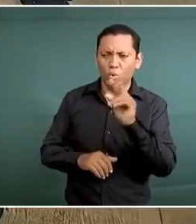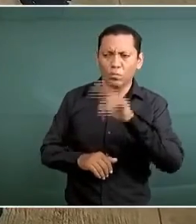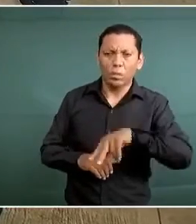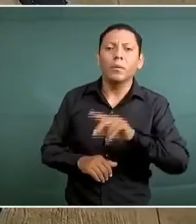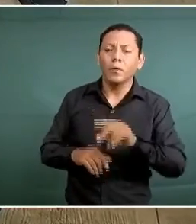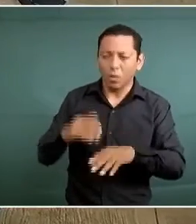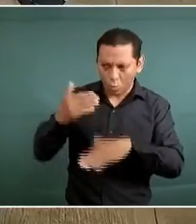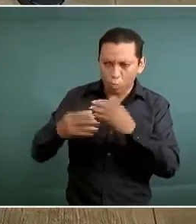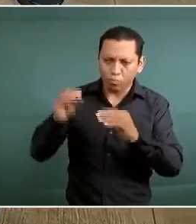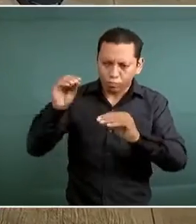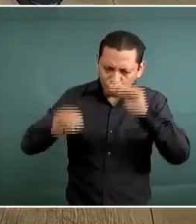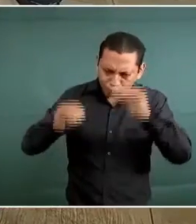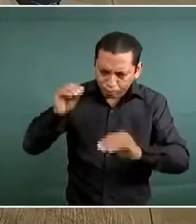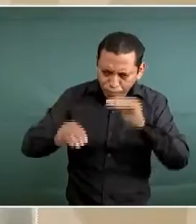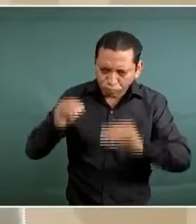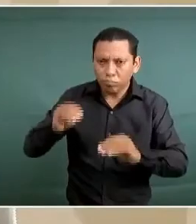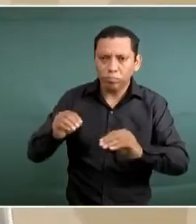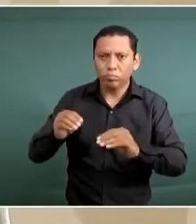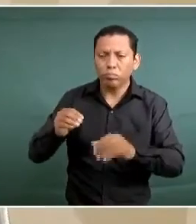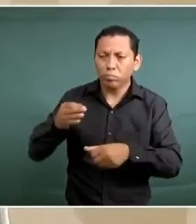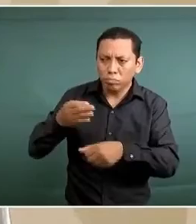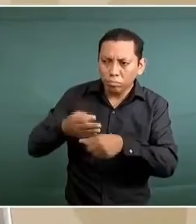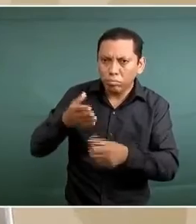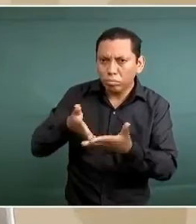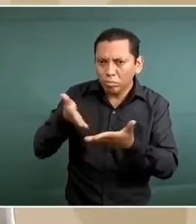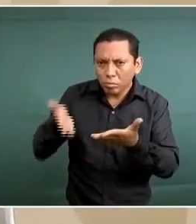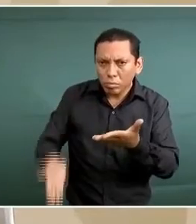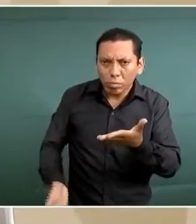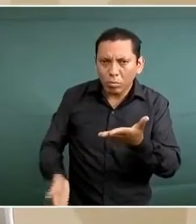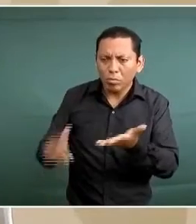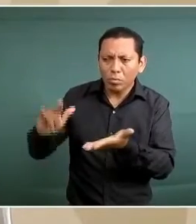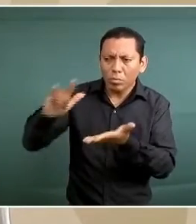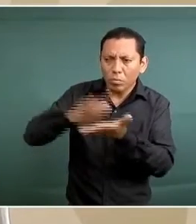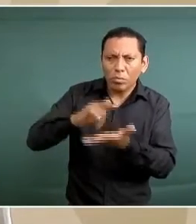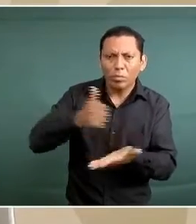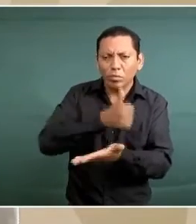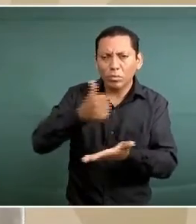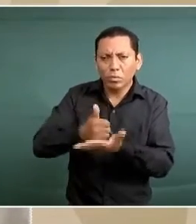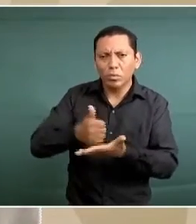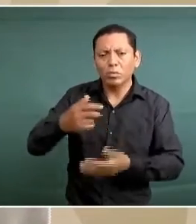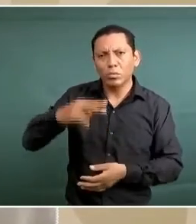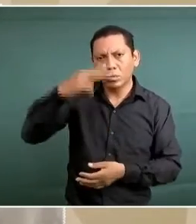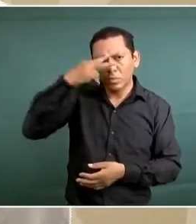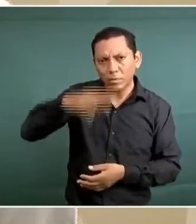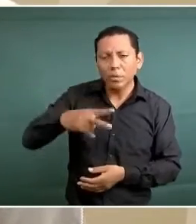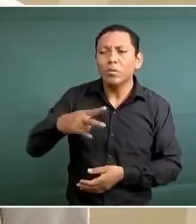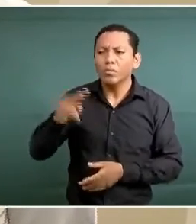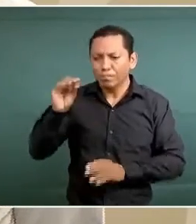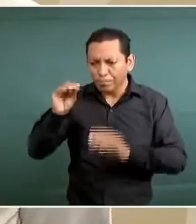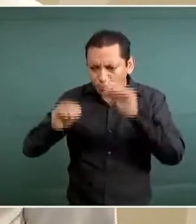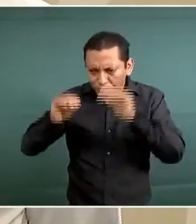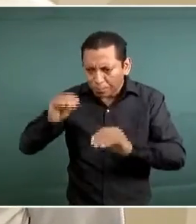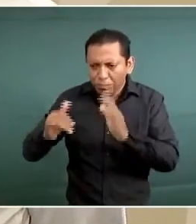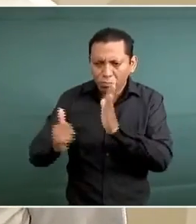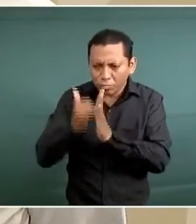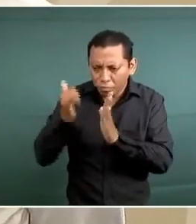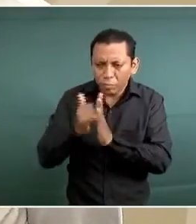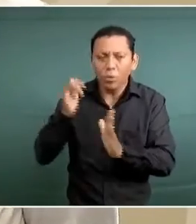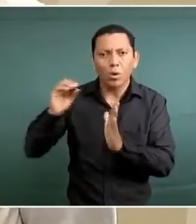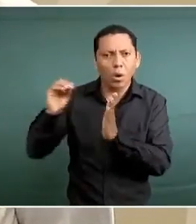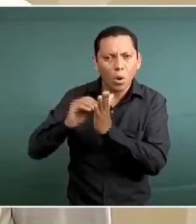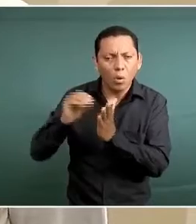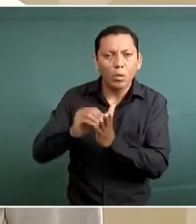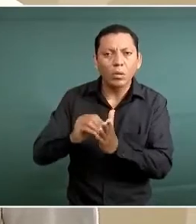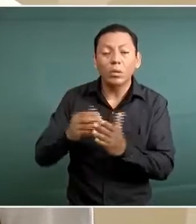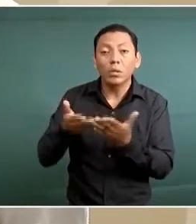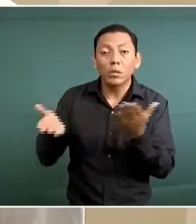ampliación del aeropuerto actual de la ciudad de méxico y se sigue construyendo de acuerdo al programa el